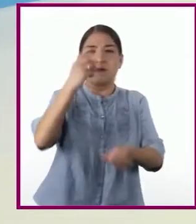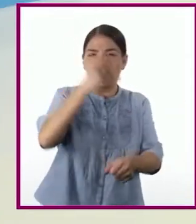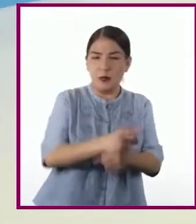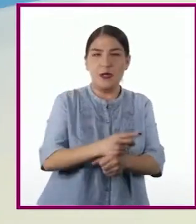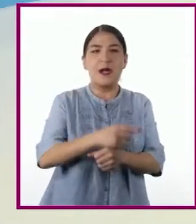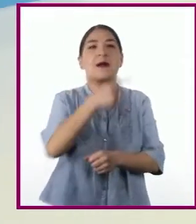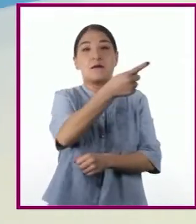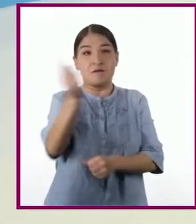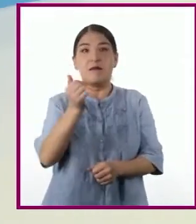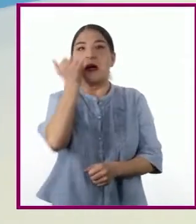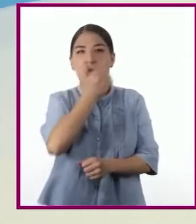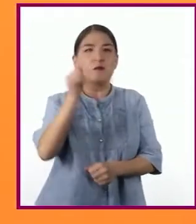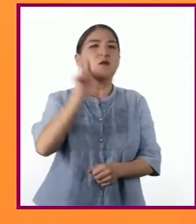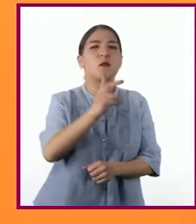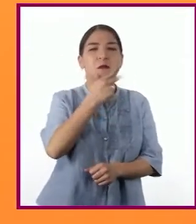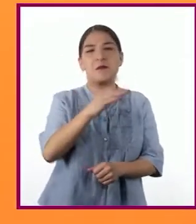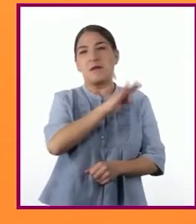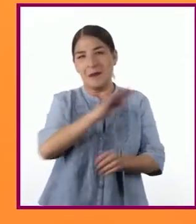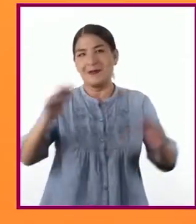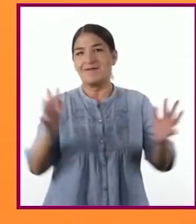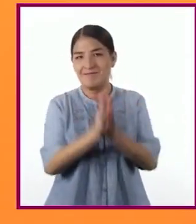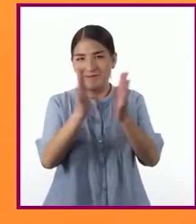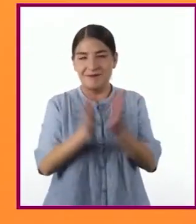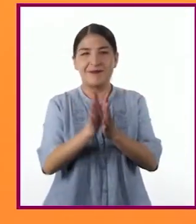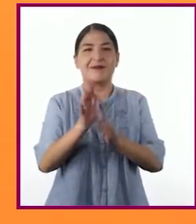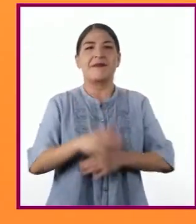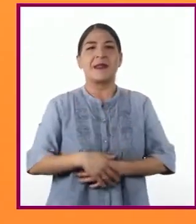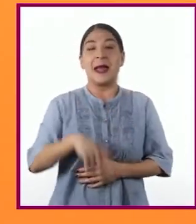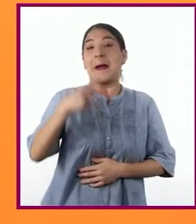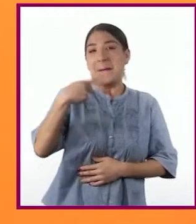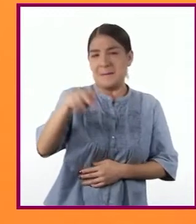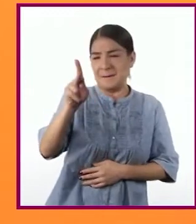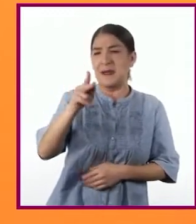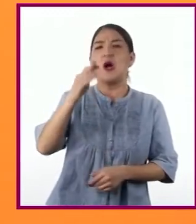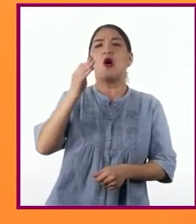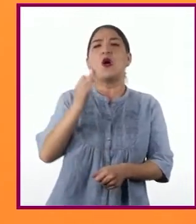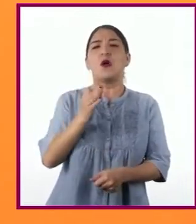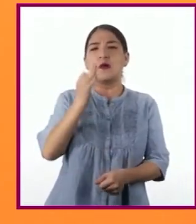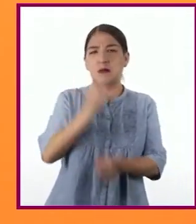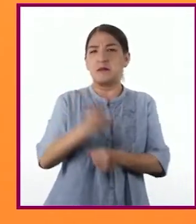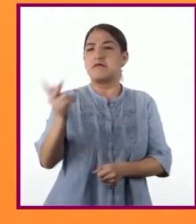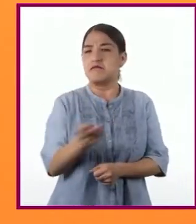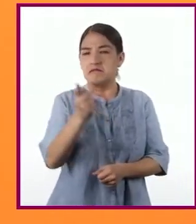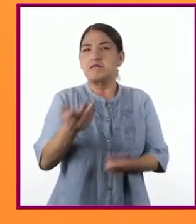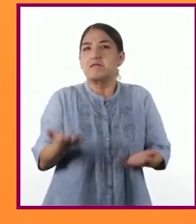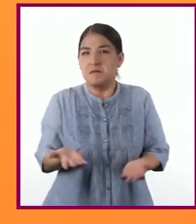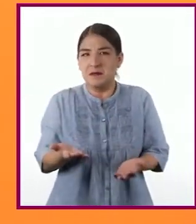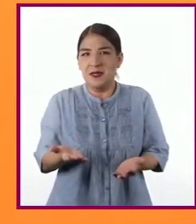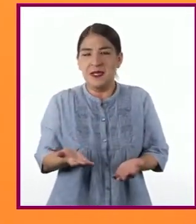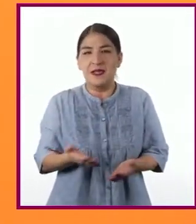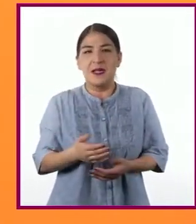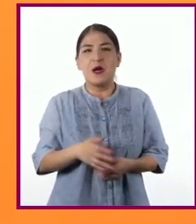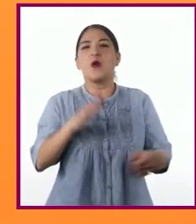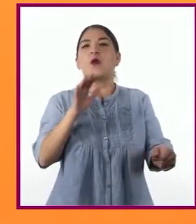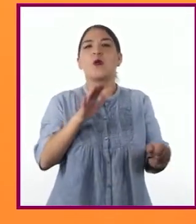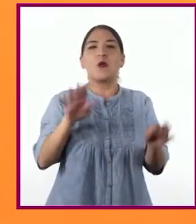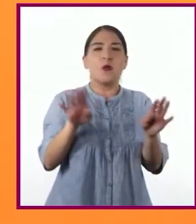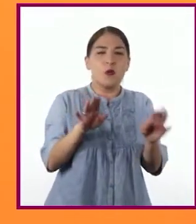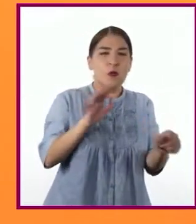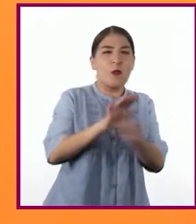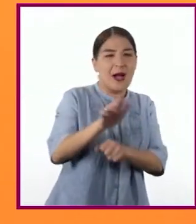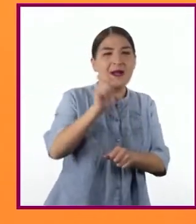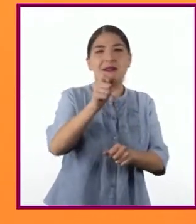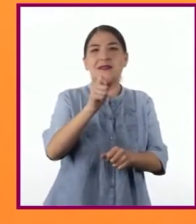ustedes pueden participar. Pero ahora la pregunta es, ¿en qué aspectos o ámbitos de